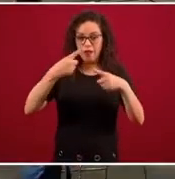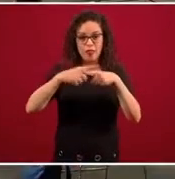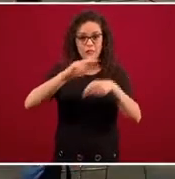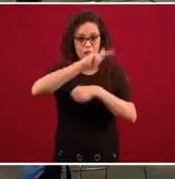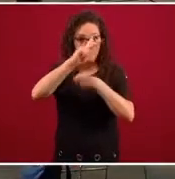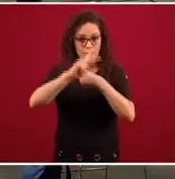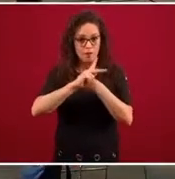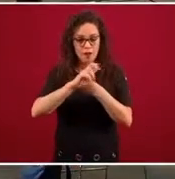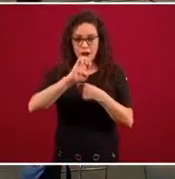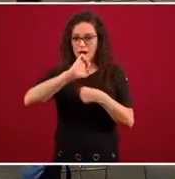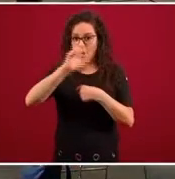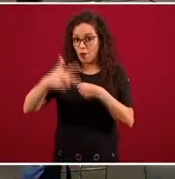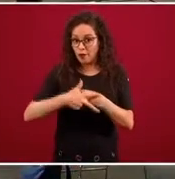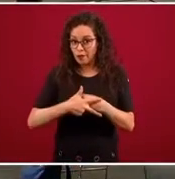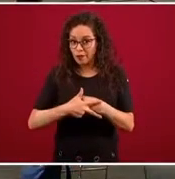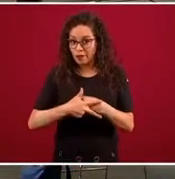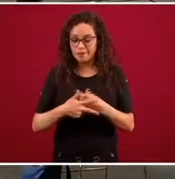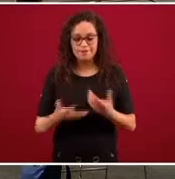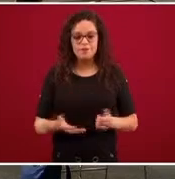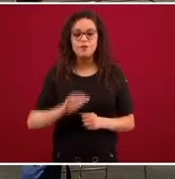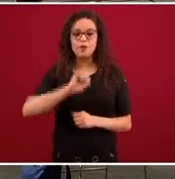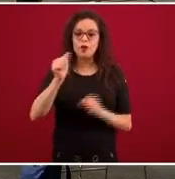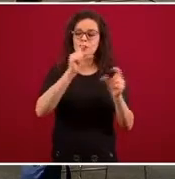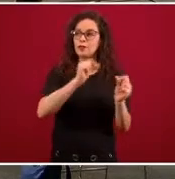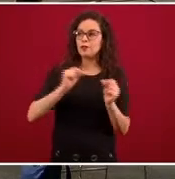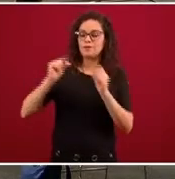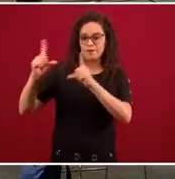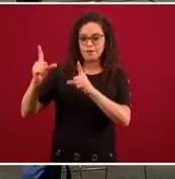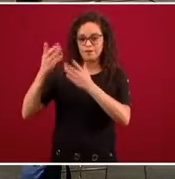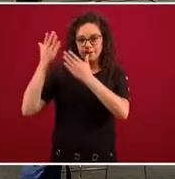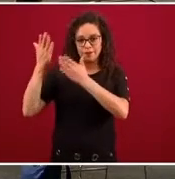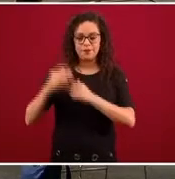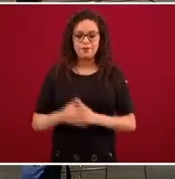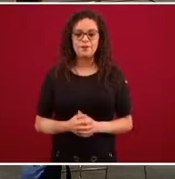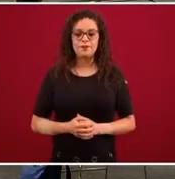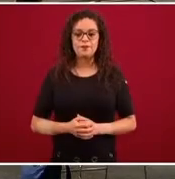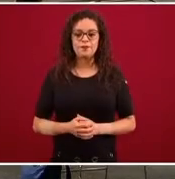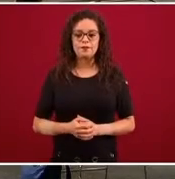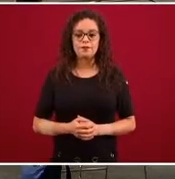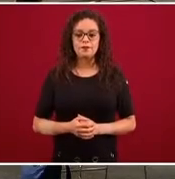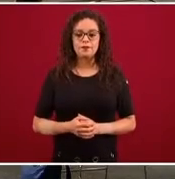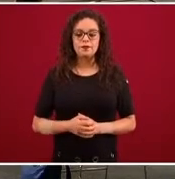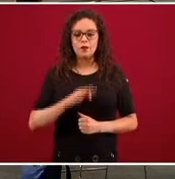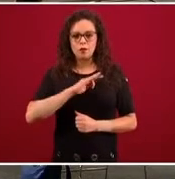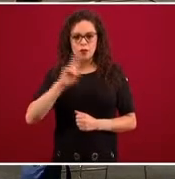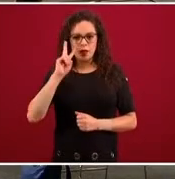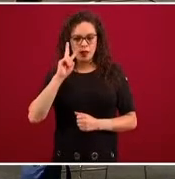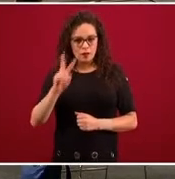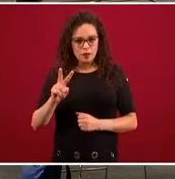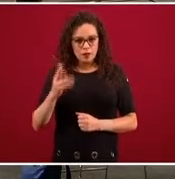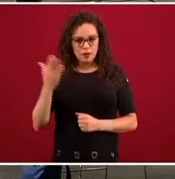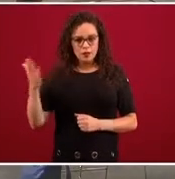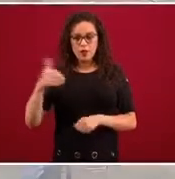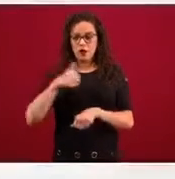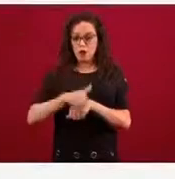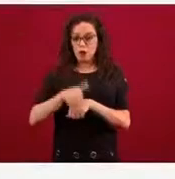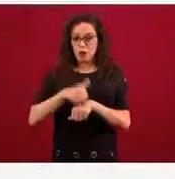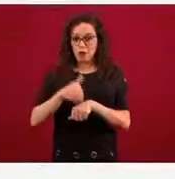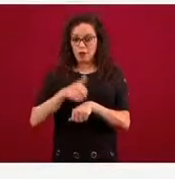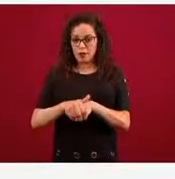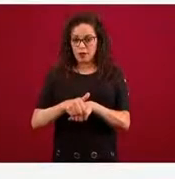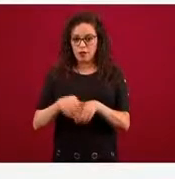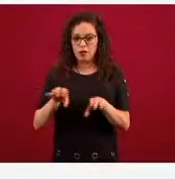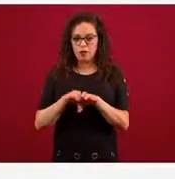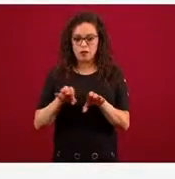in Europa. Americas and in En Europe. la siguiente diapositiva On our vamos a next estar ahora slide, we're going to be presentando showing las you the cifras